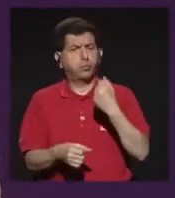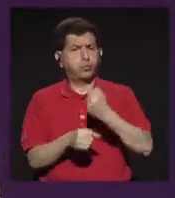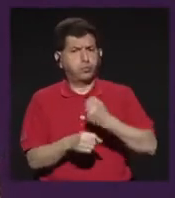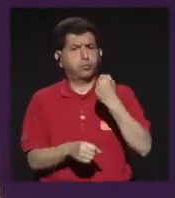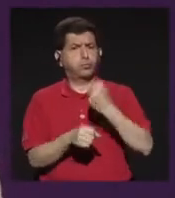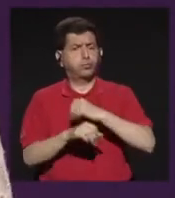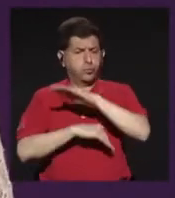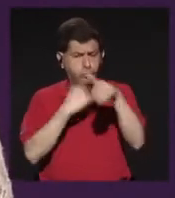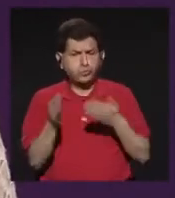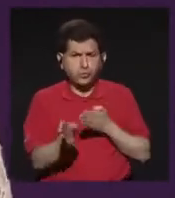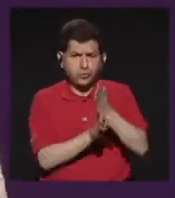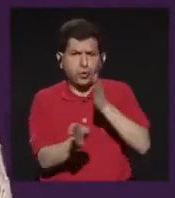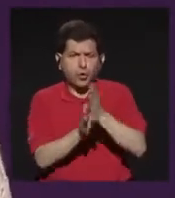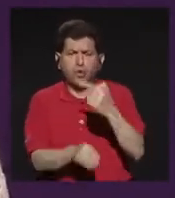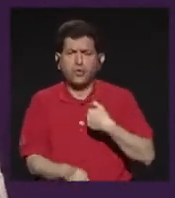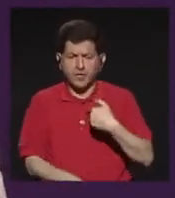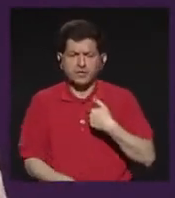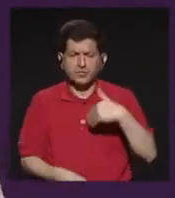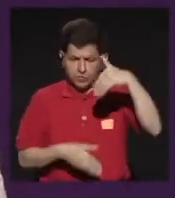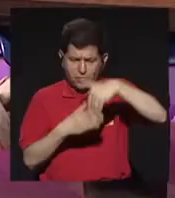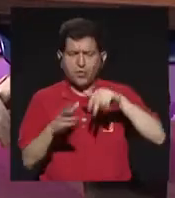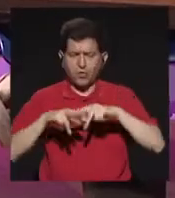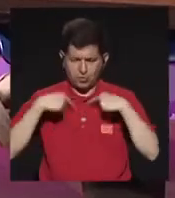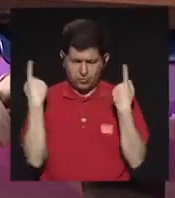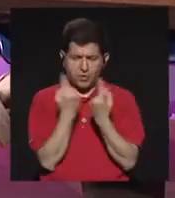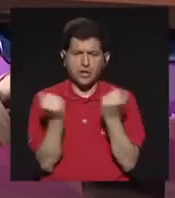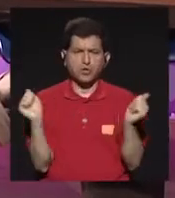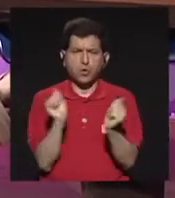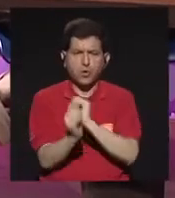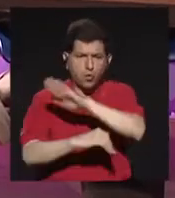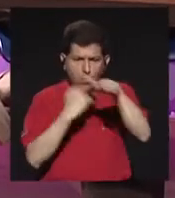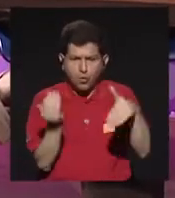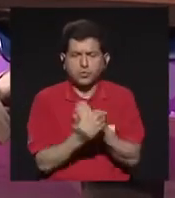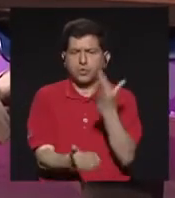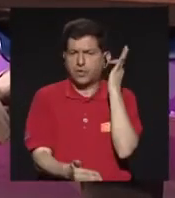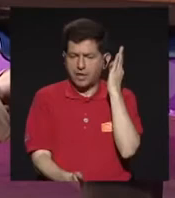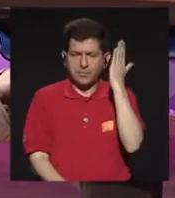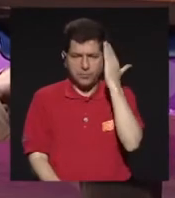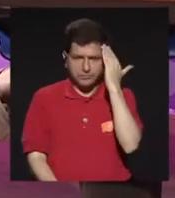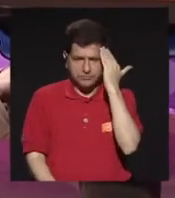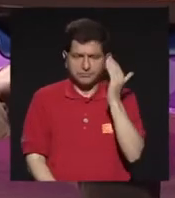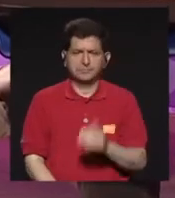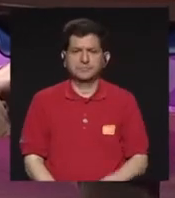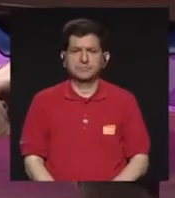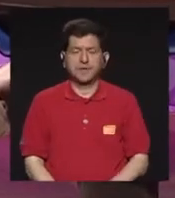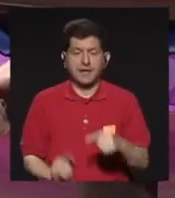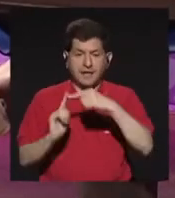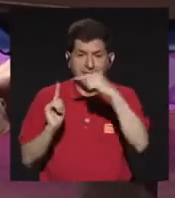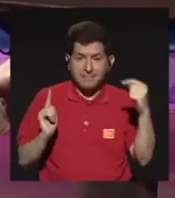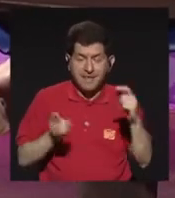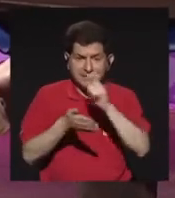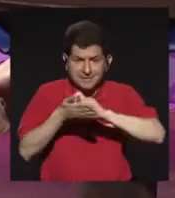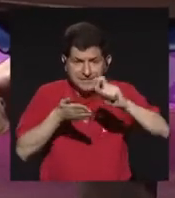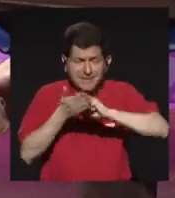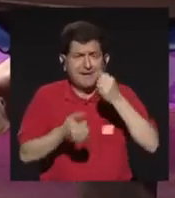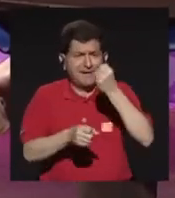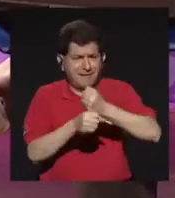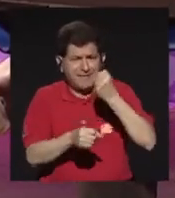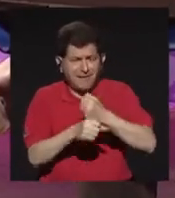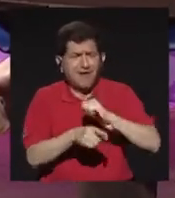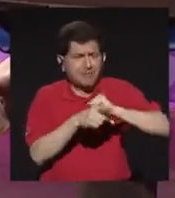les ha tocado duro toda la trayectoria. Yo la vivo en mi partido con todas las mujeres. Hemos estado desde la Secretaría trabajando